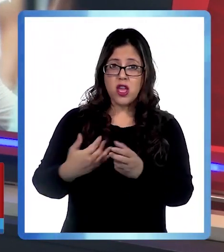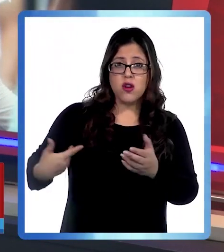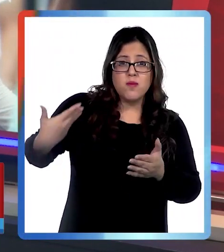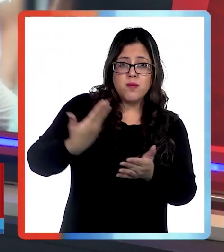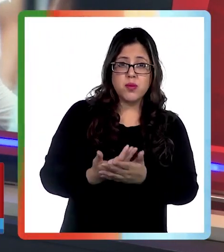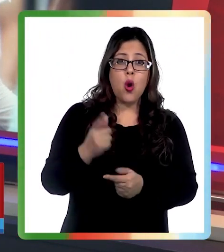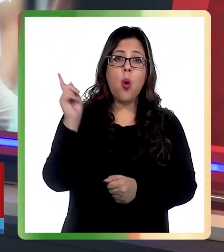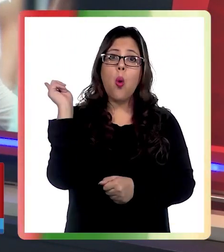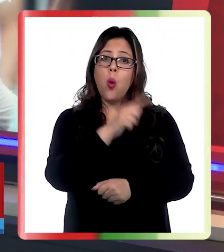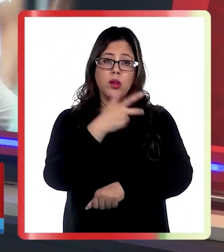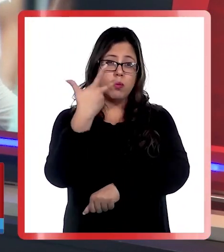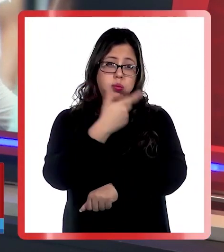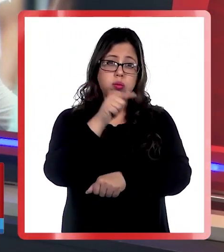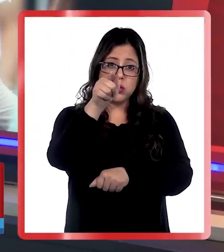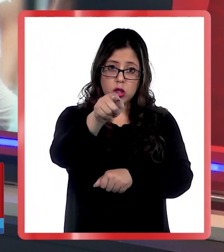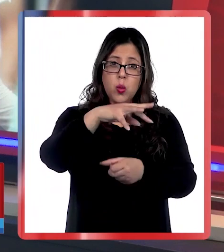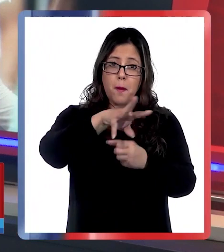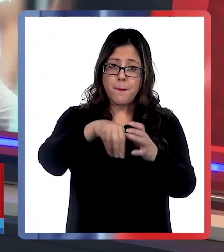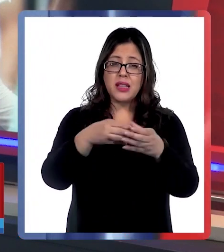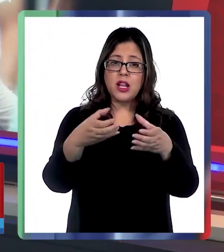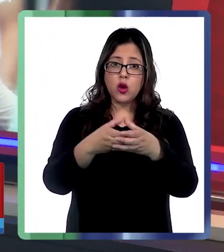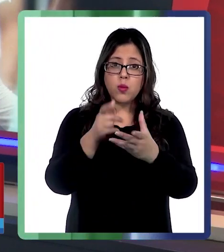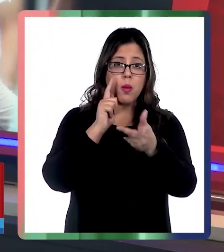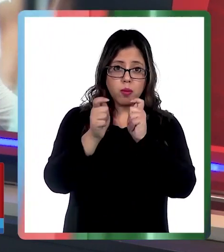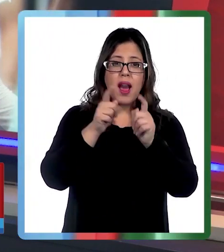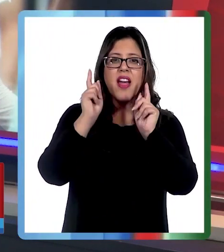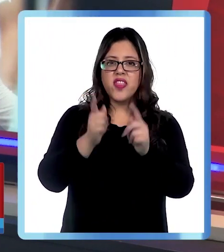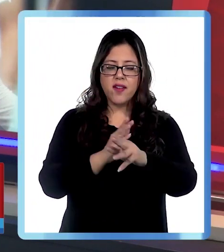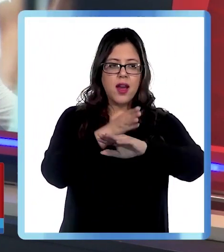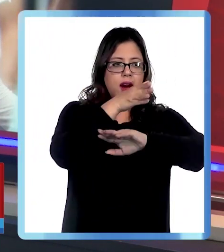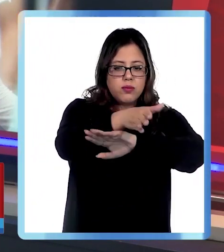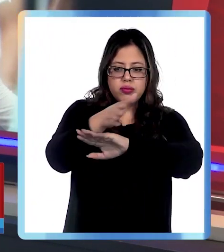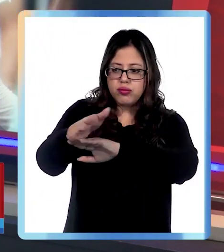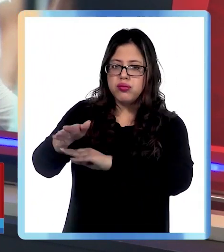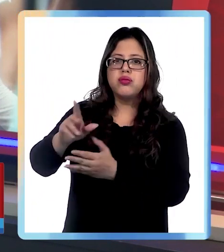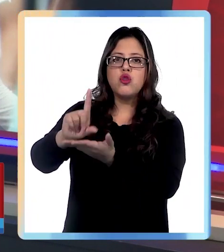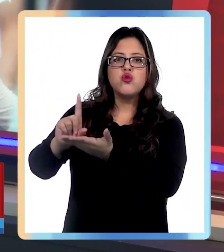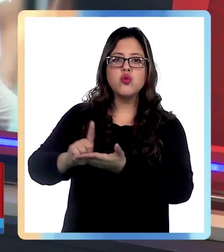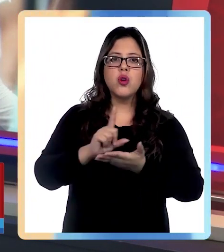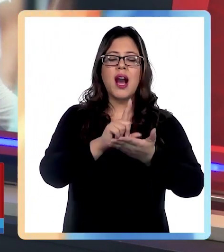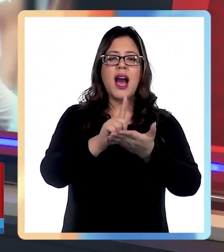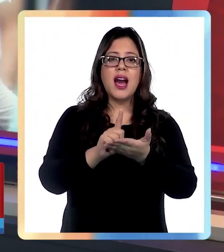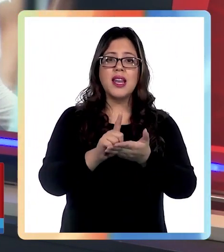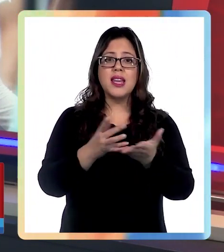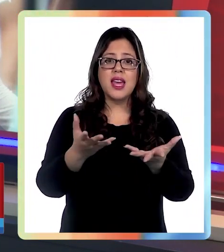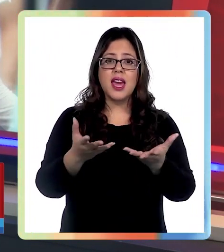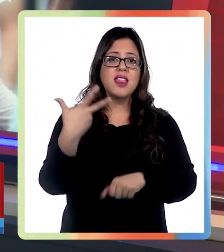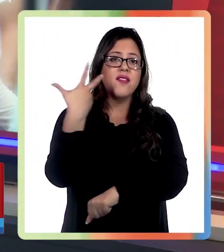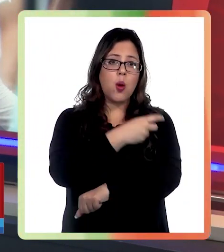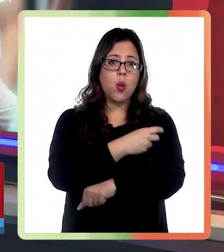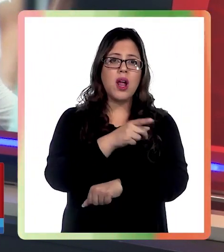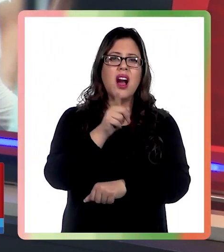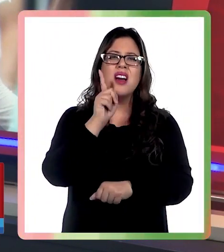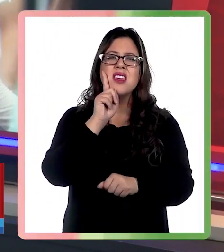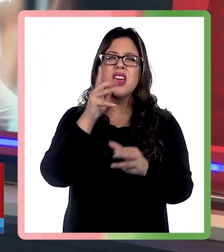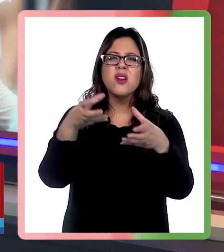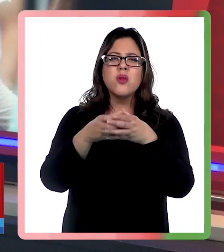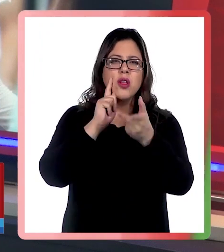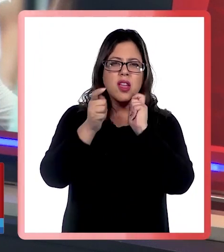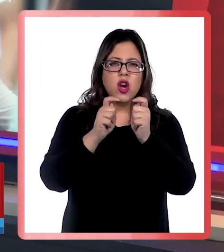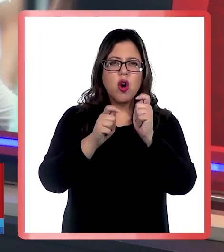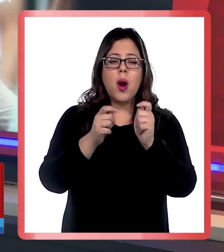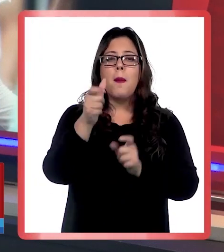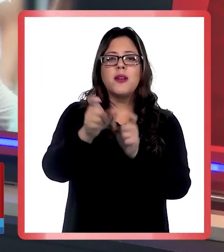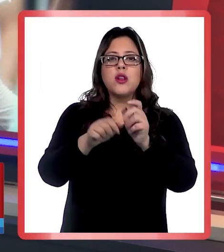desde la última vacuna y usted es parte de los grupos de riesgo debe acudir a los puntos de vacunación Cuáles son los grupos de riesgo las personas mayores de